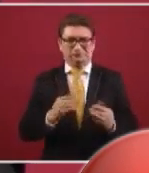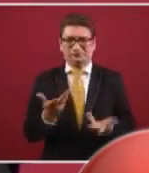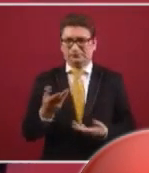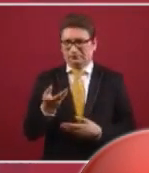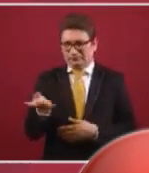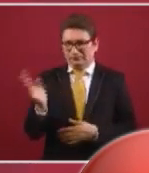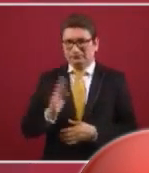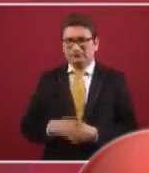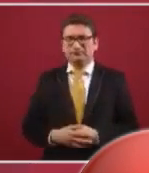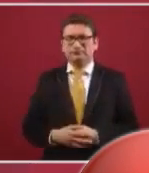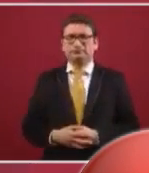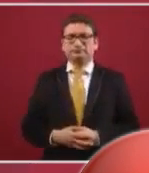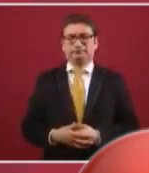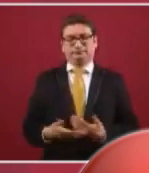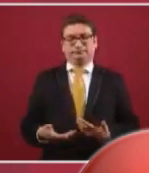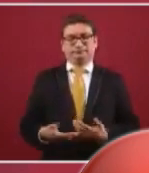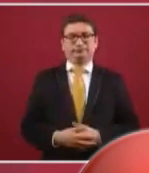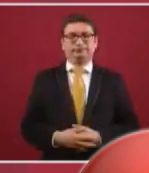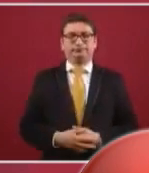Pero además,